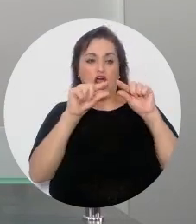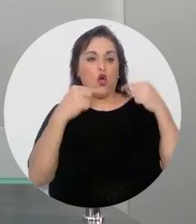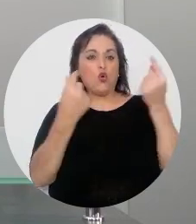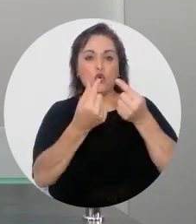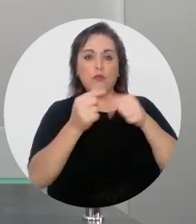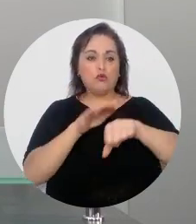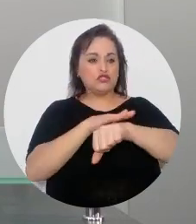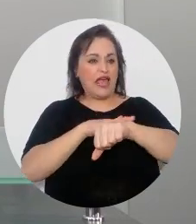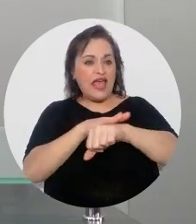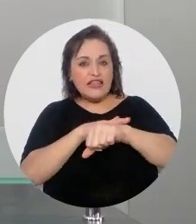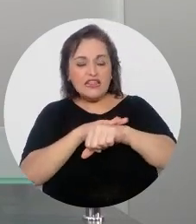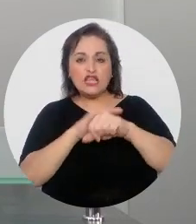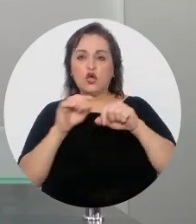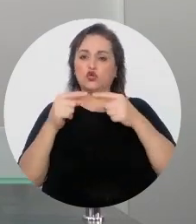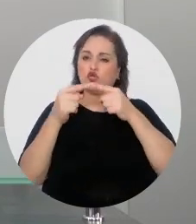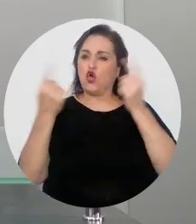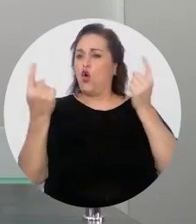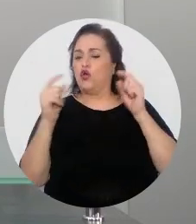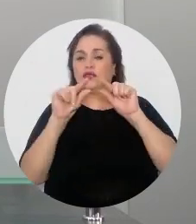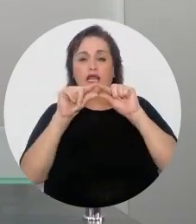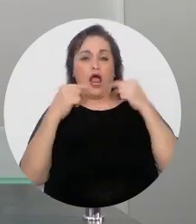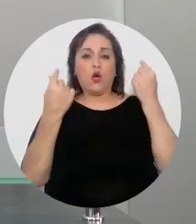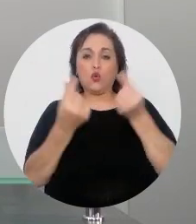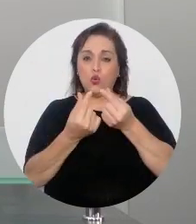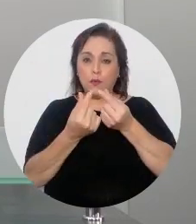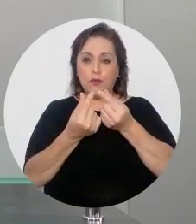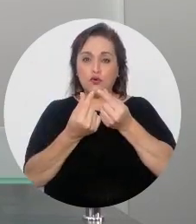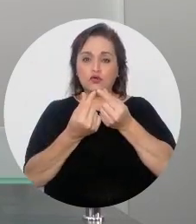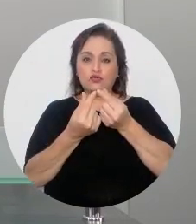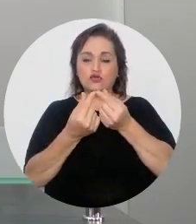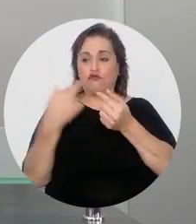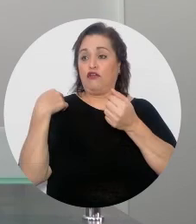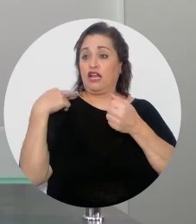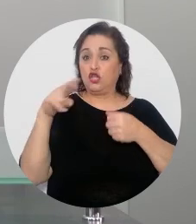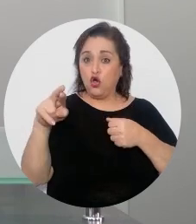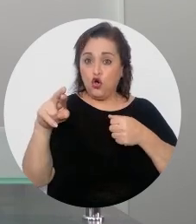contra de grupos étnicos, en contra de grupos